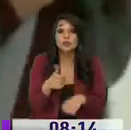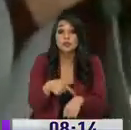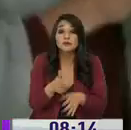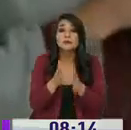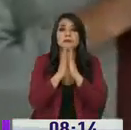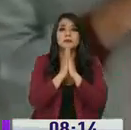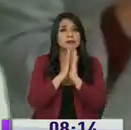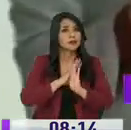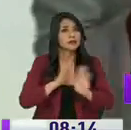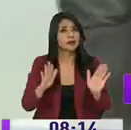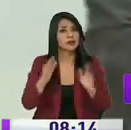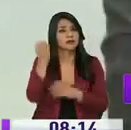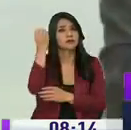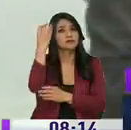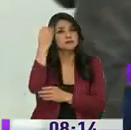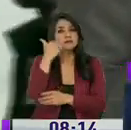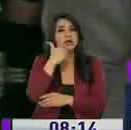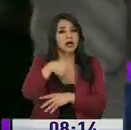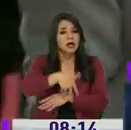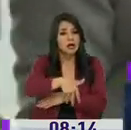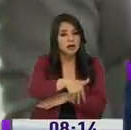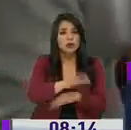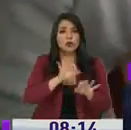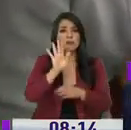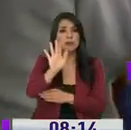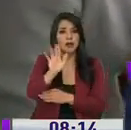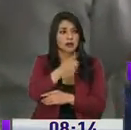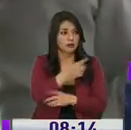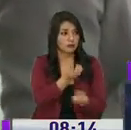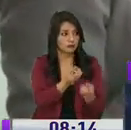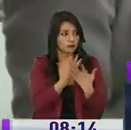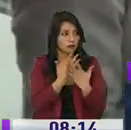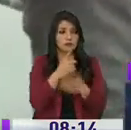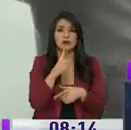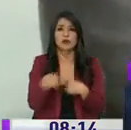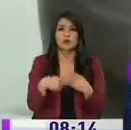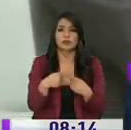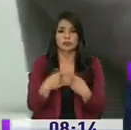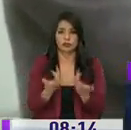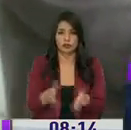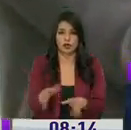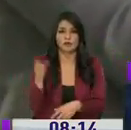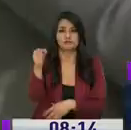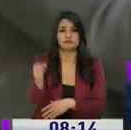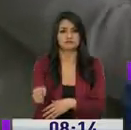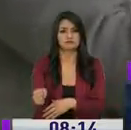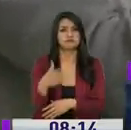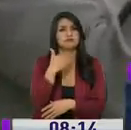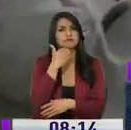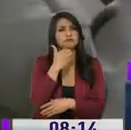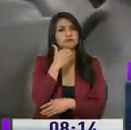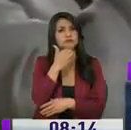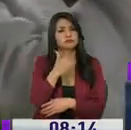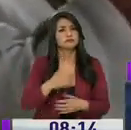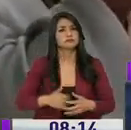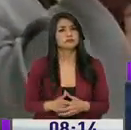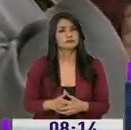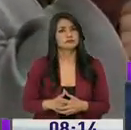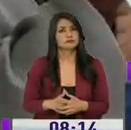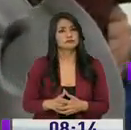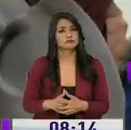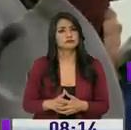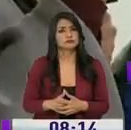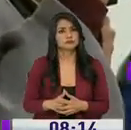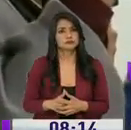solicitan las señales de tránsito, y luego vamos a comentar también que ya han venido a colocar varios de los palos para